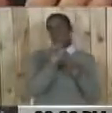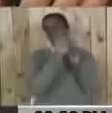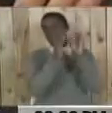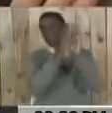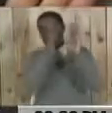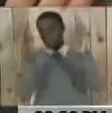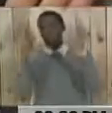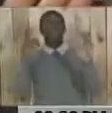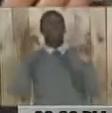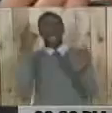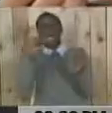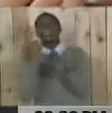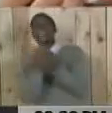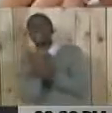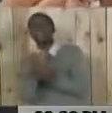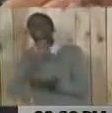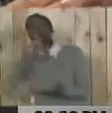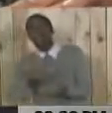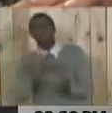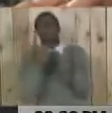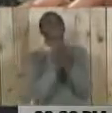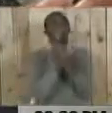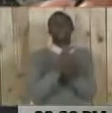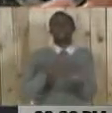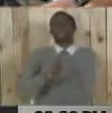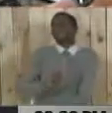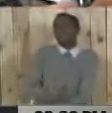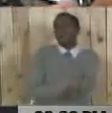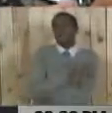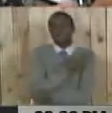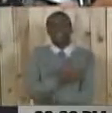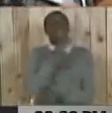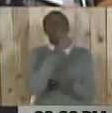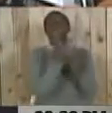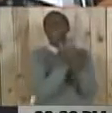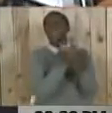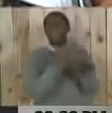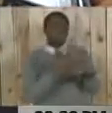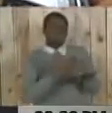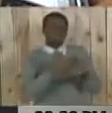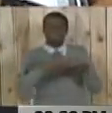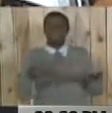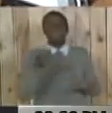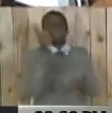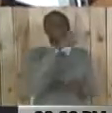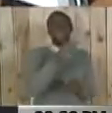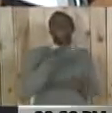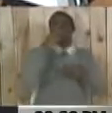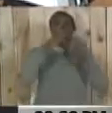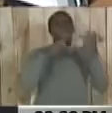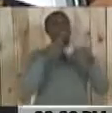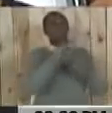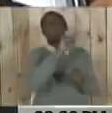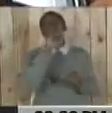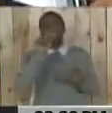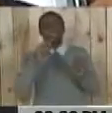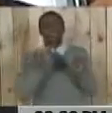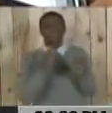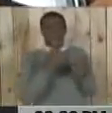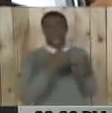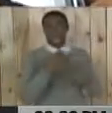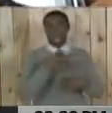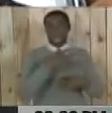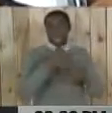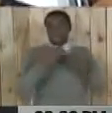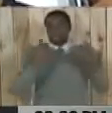de poesía, libros de literatura en general, libros de política, son temas interesantes y por los que el pueblo